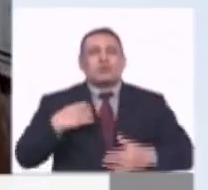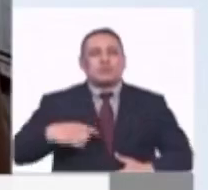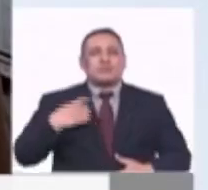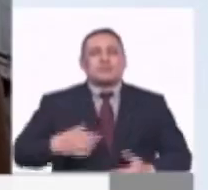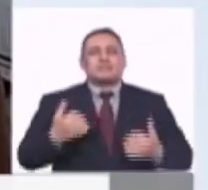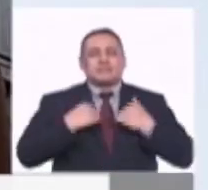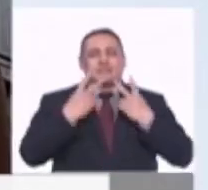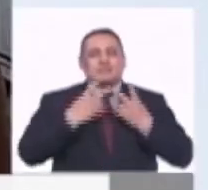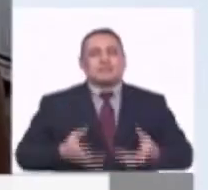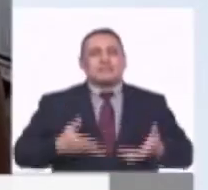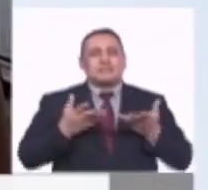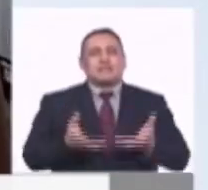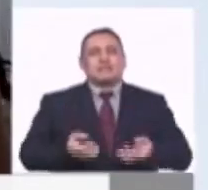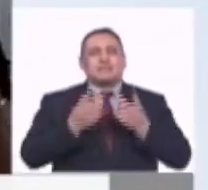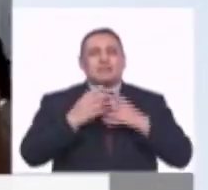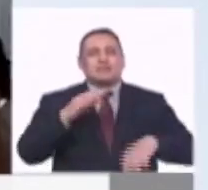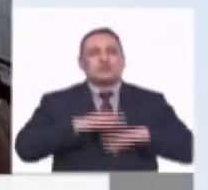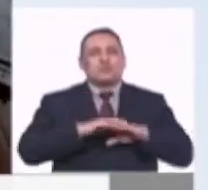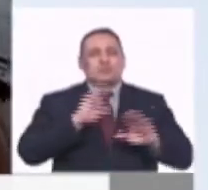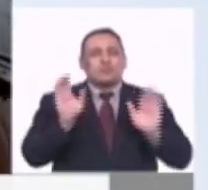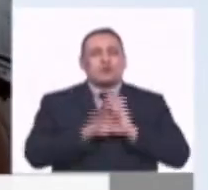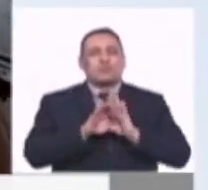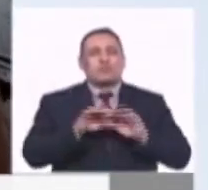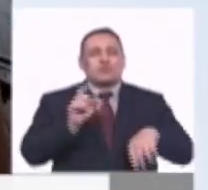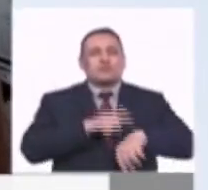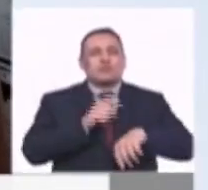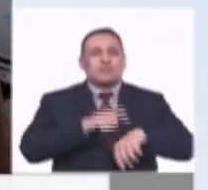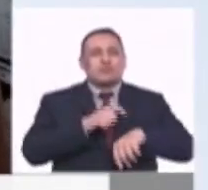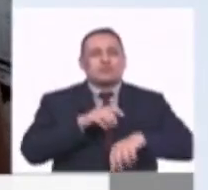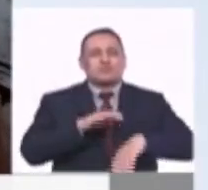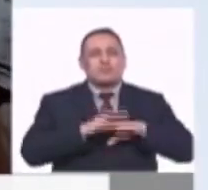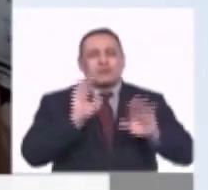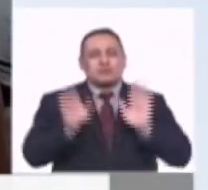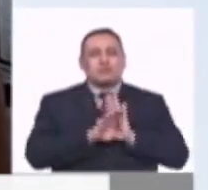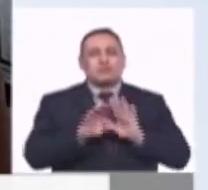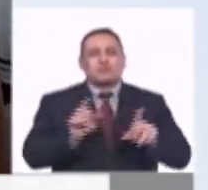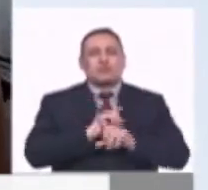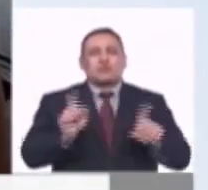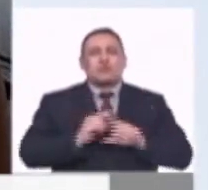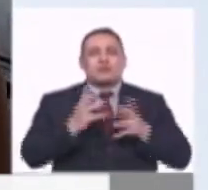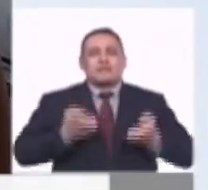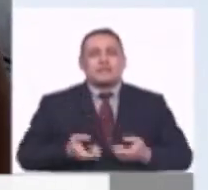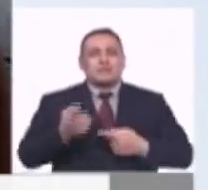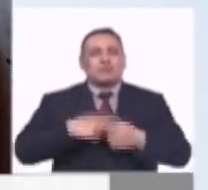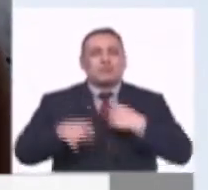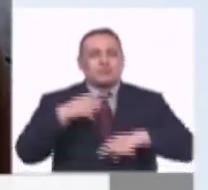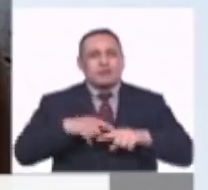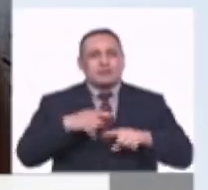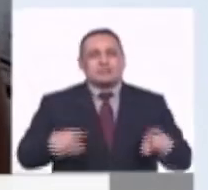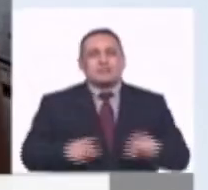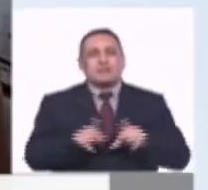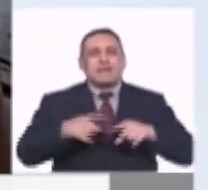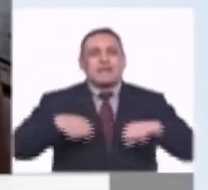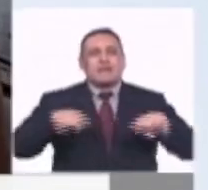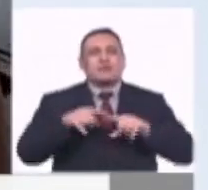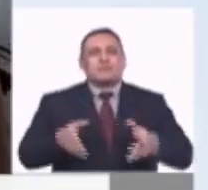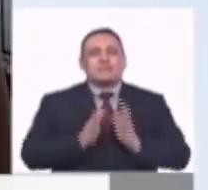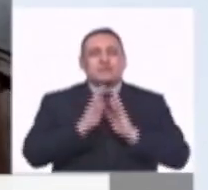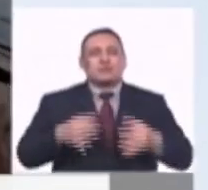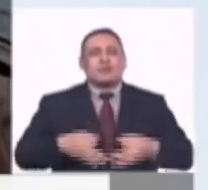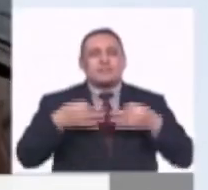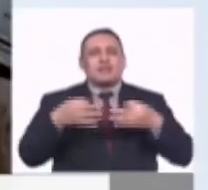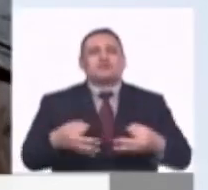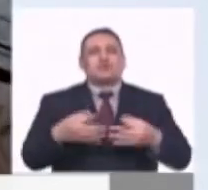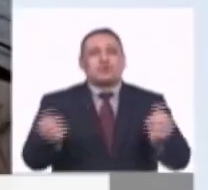está poniéndole, como se dice, topes o plazos en el cual no quiere retroceder, que ellos están pidiendo una